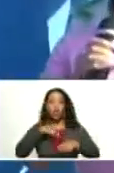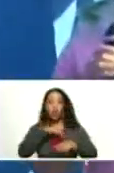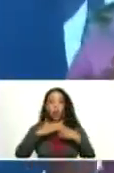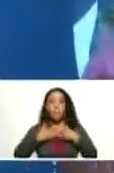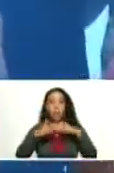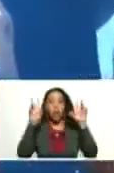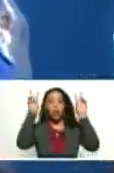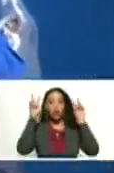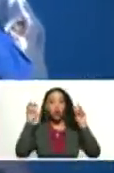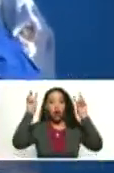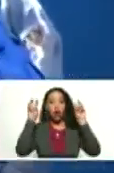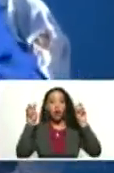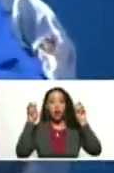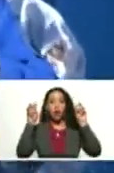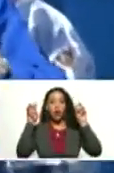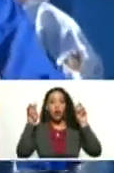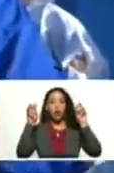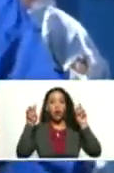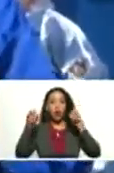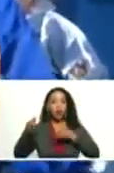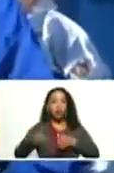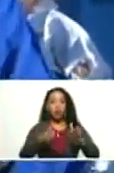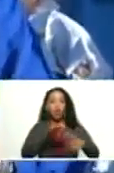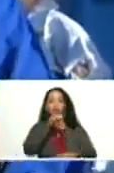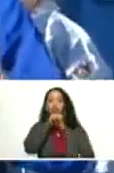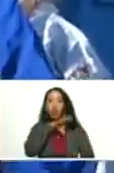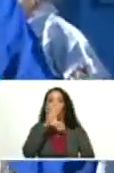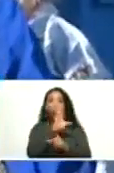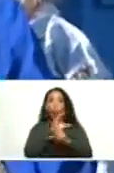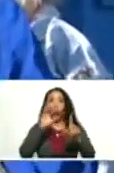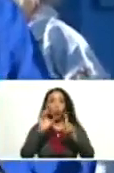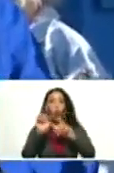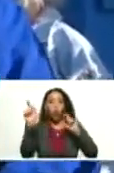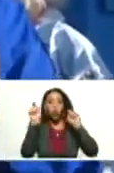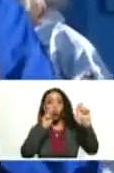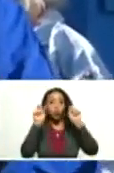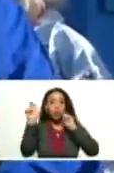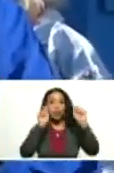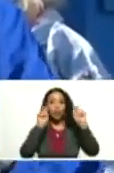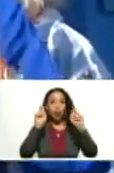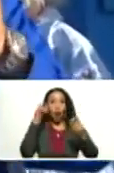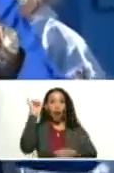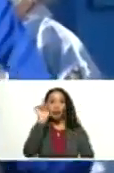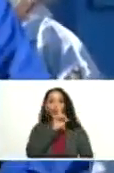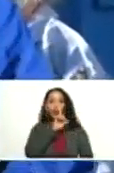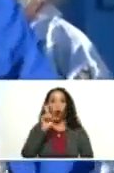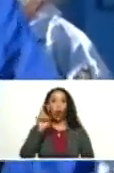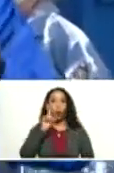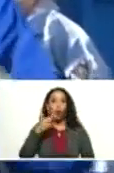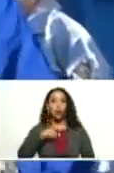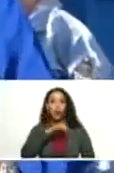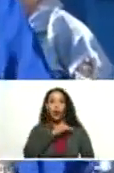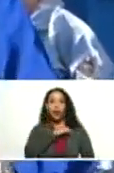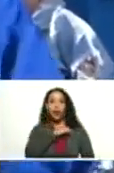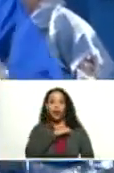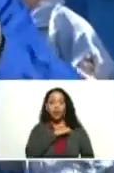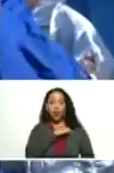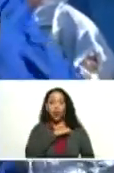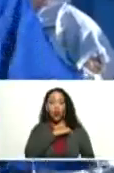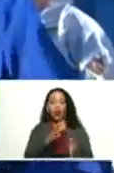aquí este bulevar histórico, cultural, turístico, que lleva el nombre de nuestro gran